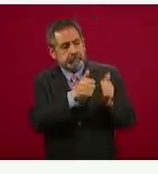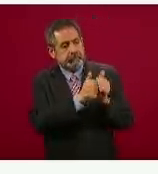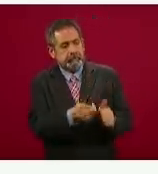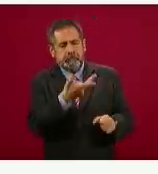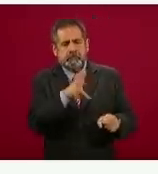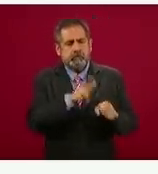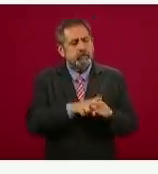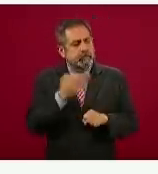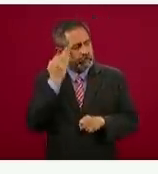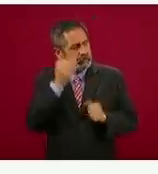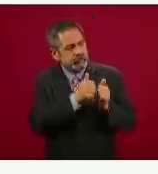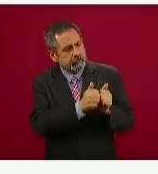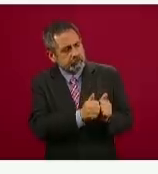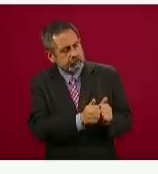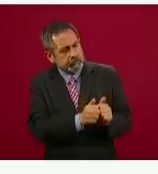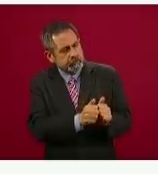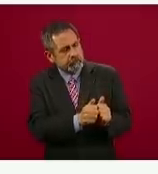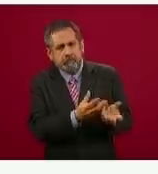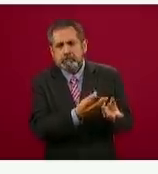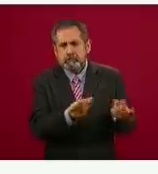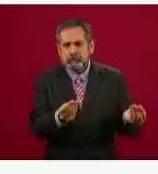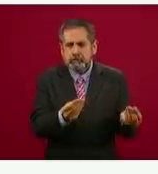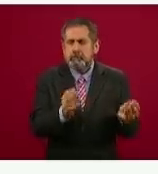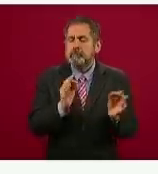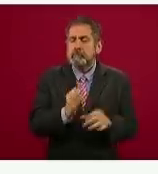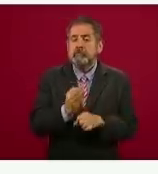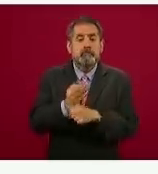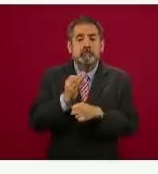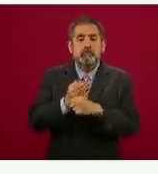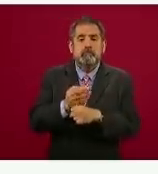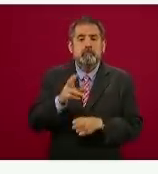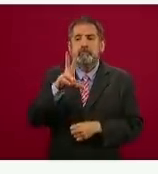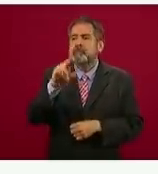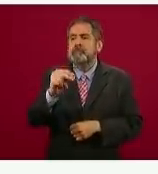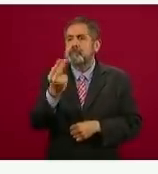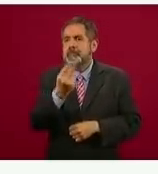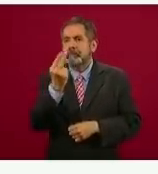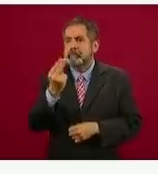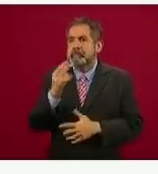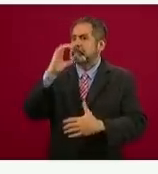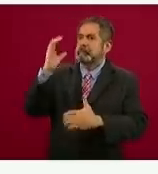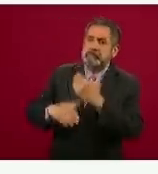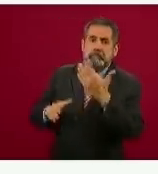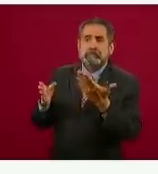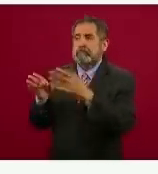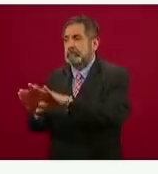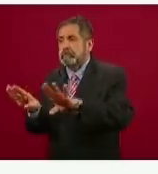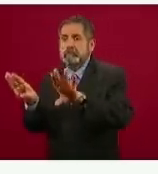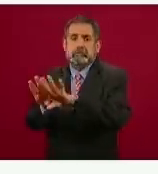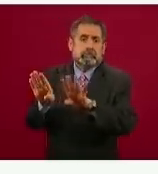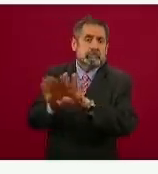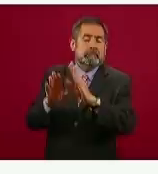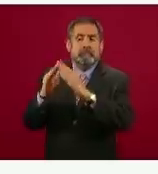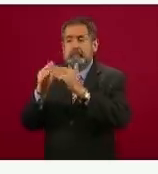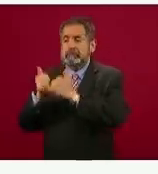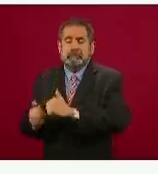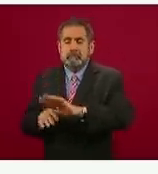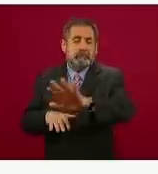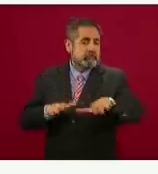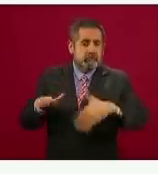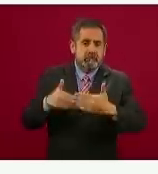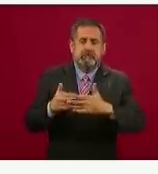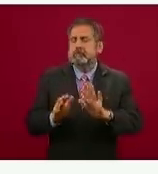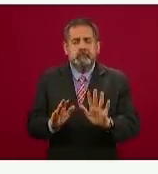no se necesitan restricciones de movilidad o de congregación masiva, y para ciertos espacios lo importante es